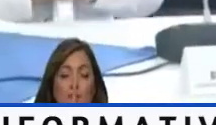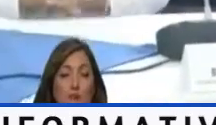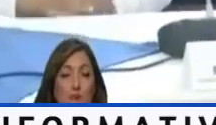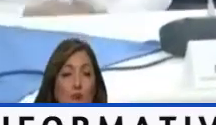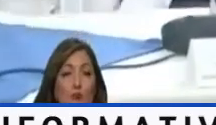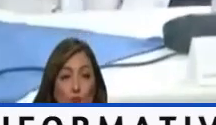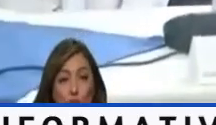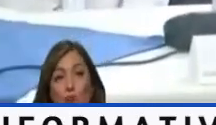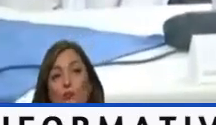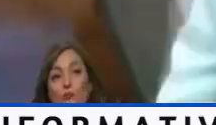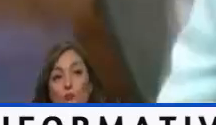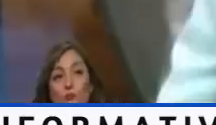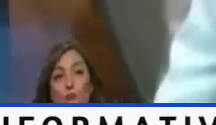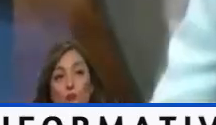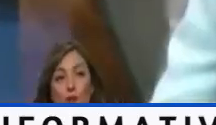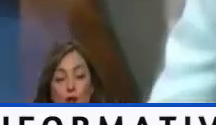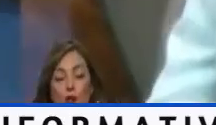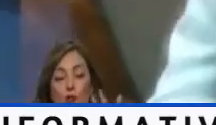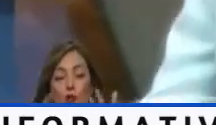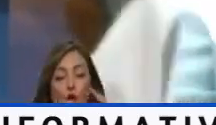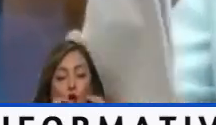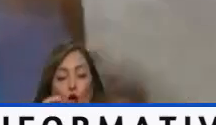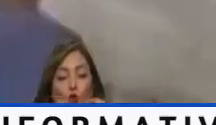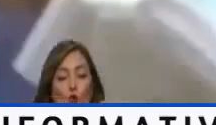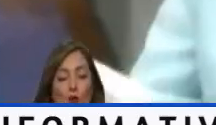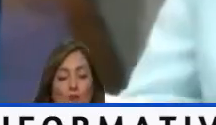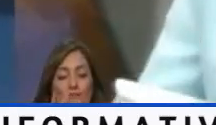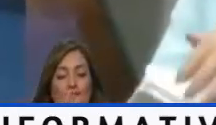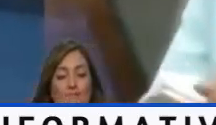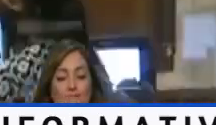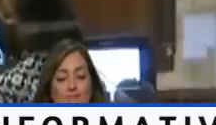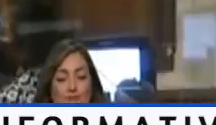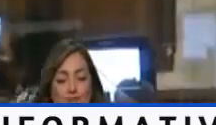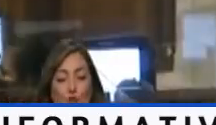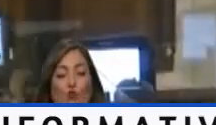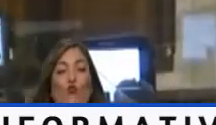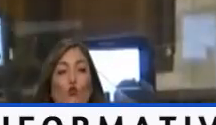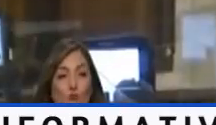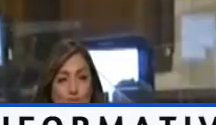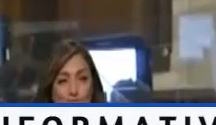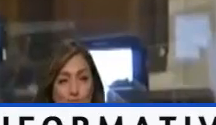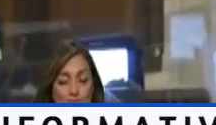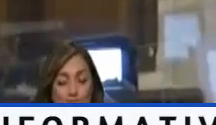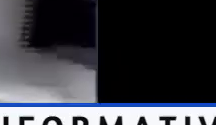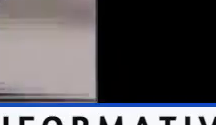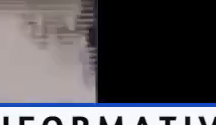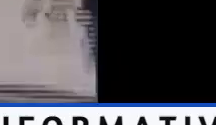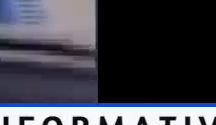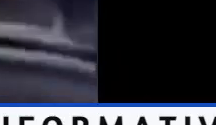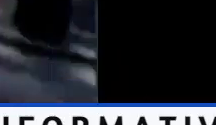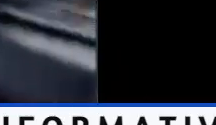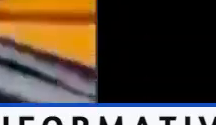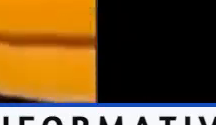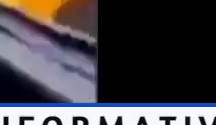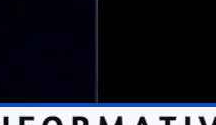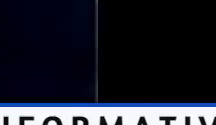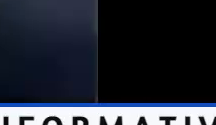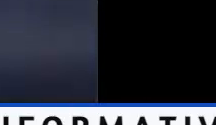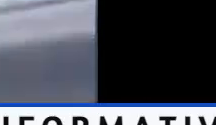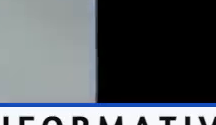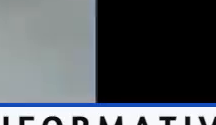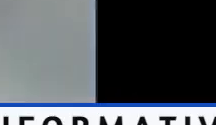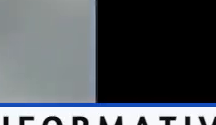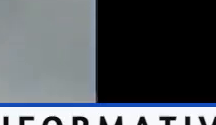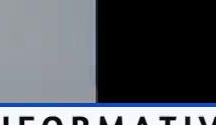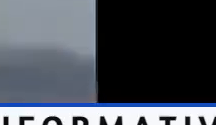pero conocemos que se publicará un comunicado por parte del legislativo explicando estos procesos. Hay un conductor de